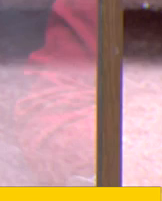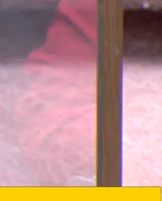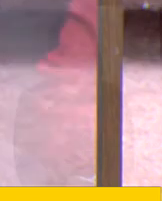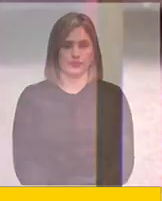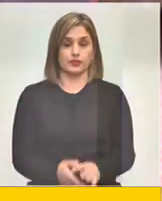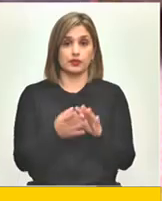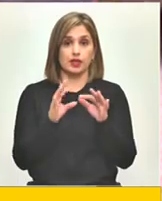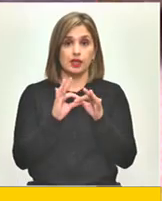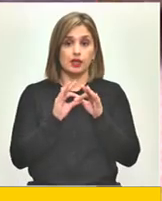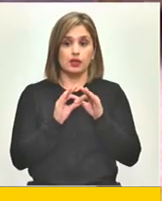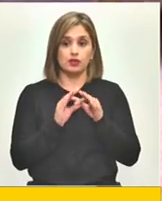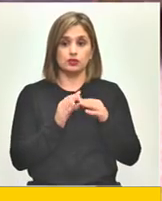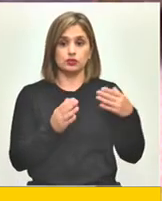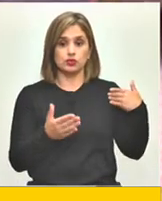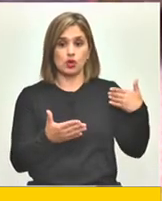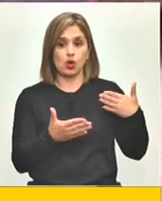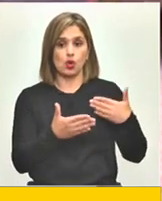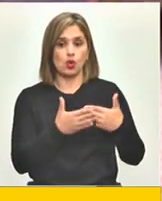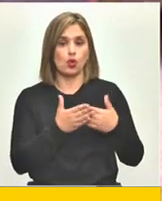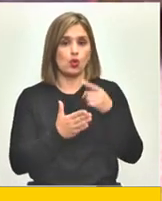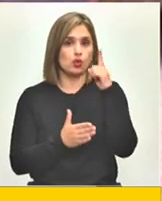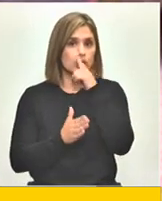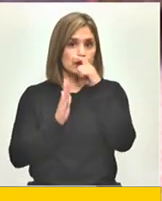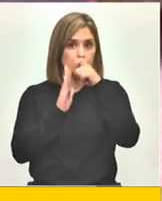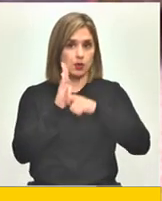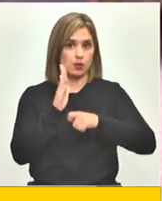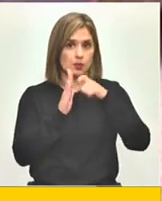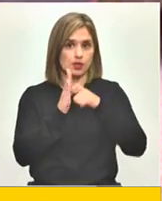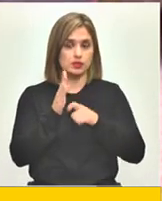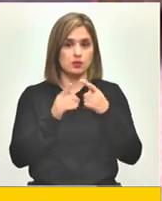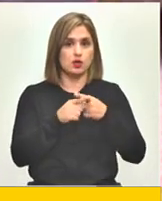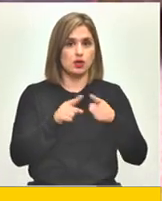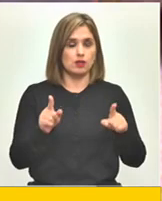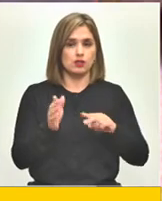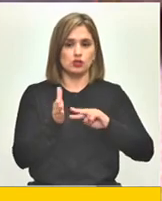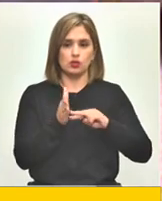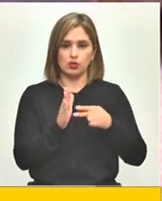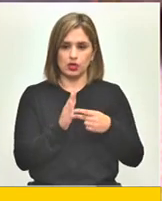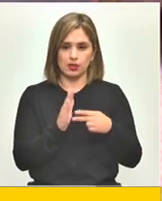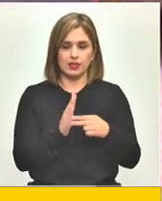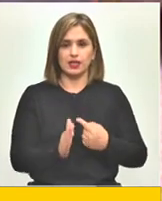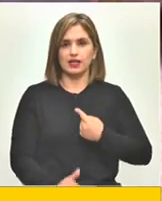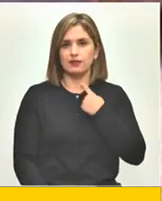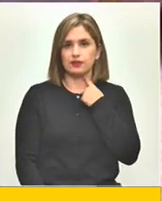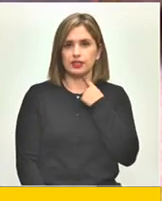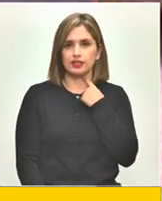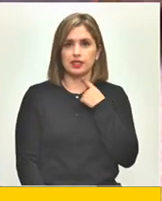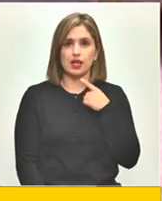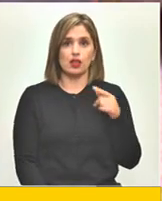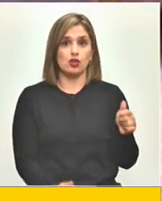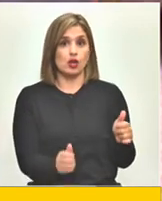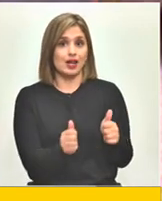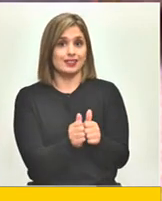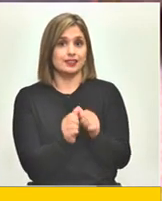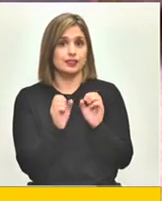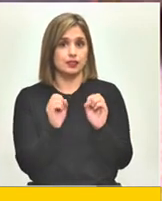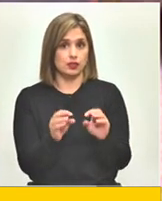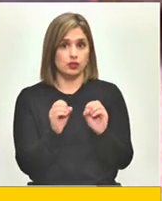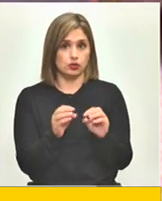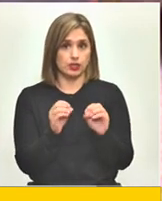Durante los últimos meses y debido a los diversos problemas que han aquejado a las y los asistentes de la educación